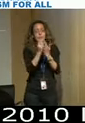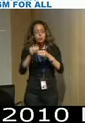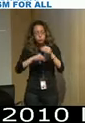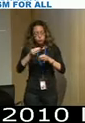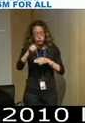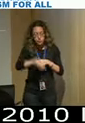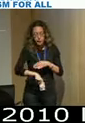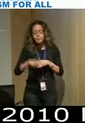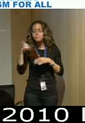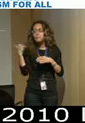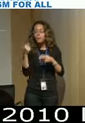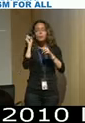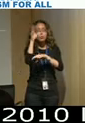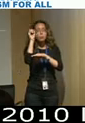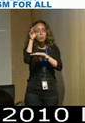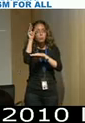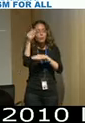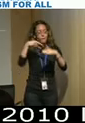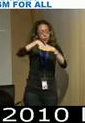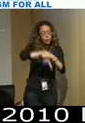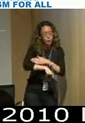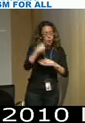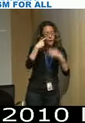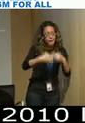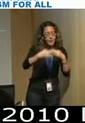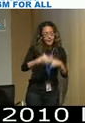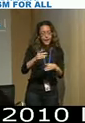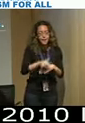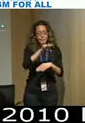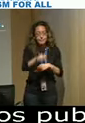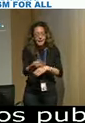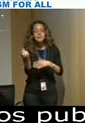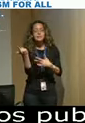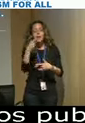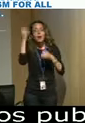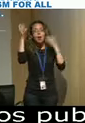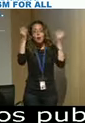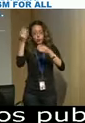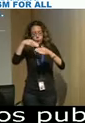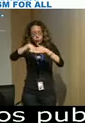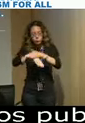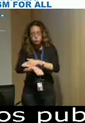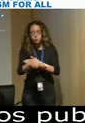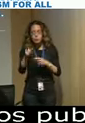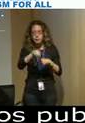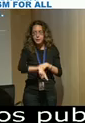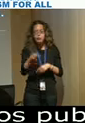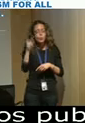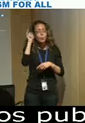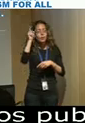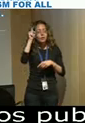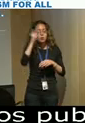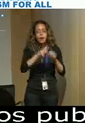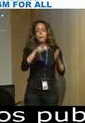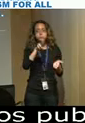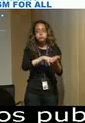asociaciones de discapacidad y profundizó en la realidad actual y las implicaciones de la aplicación de la inclusión al ocio. Es profesora acreditada por la